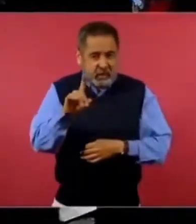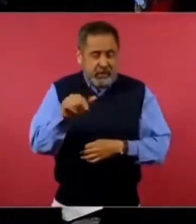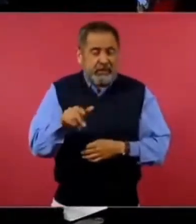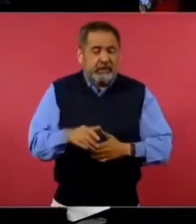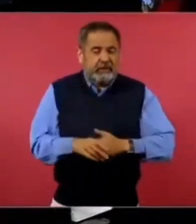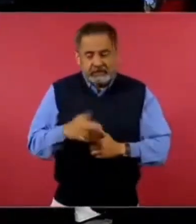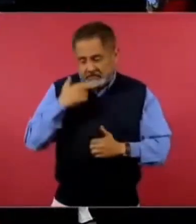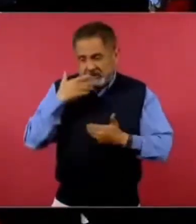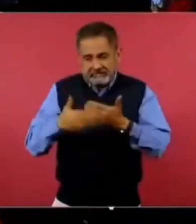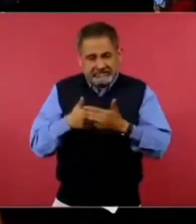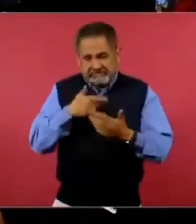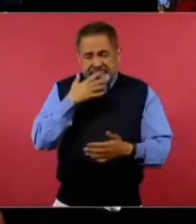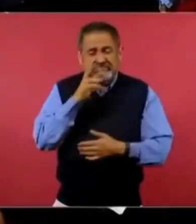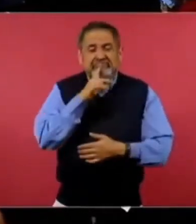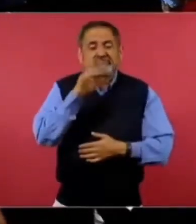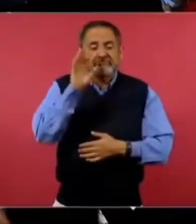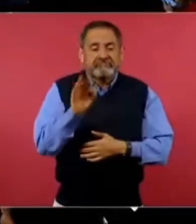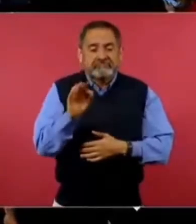de lo mejor.